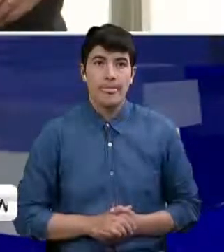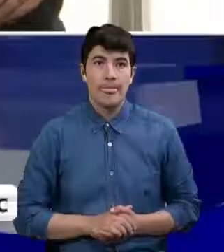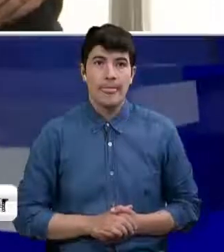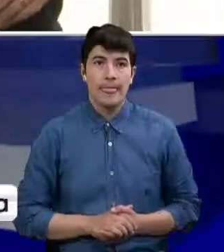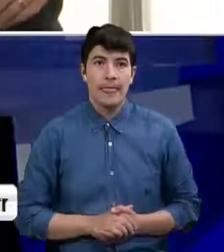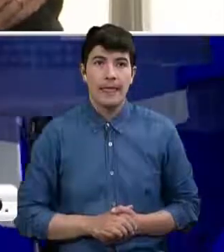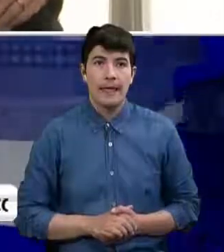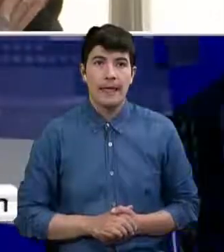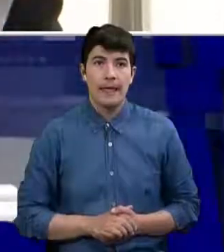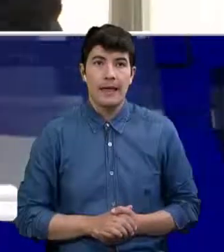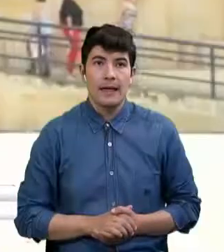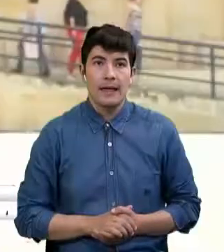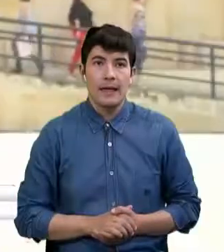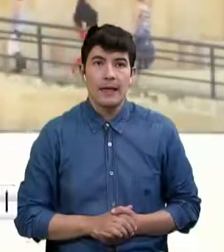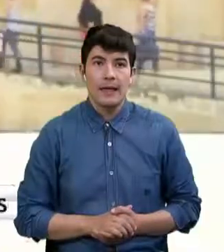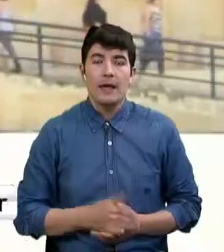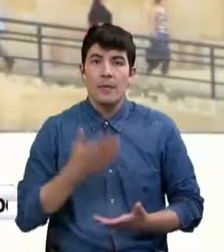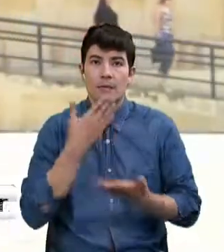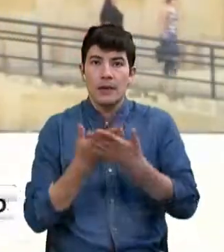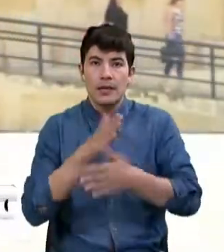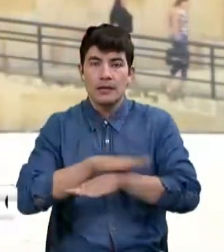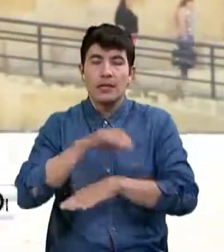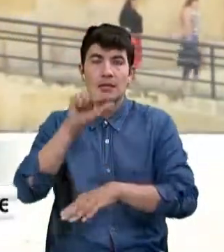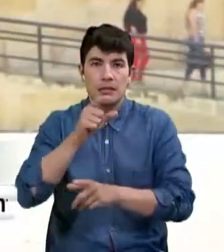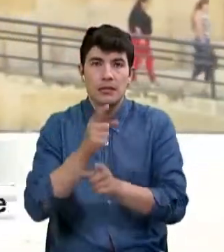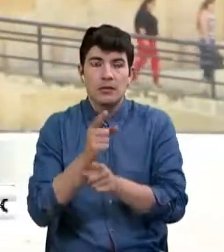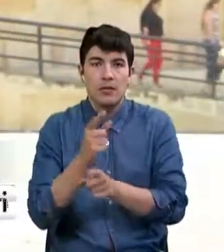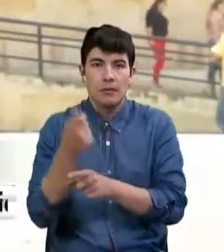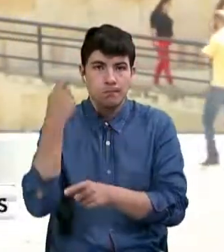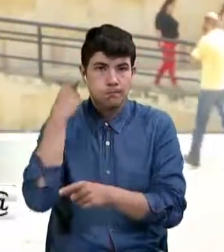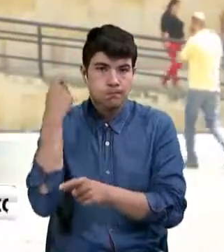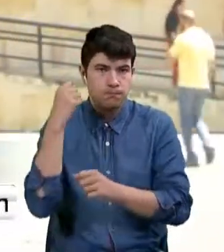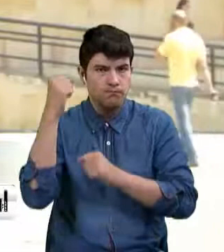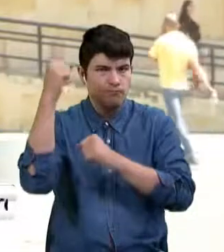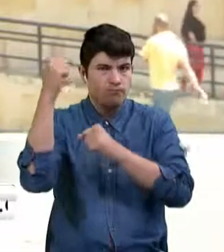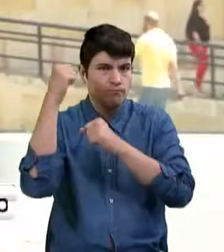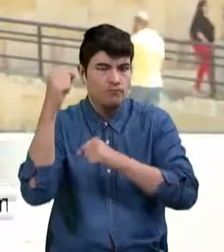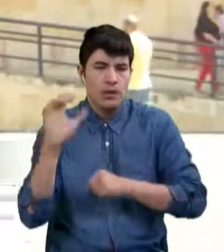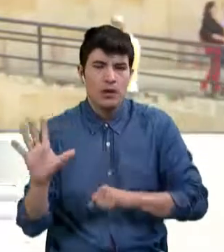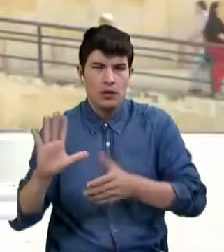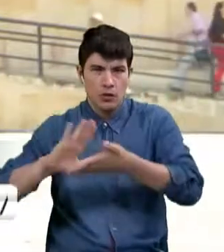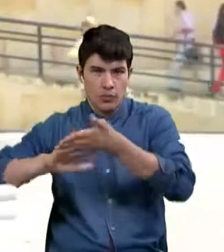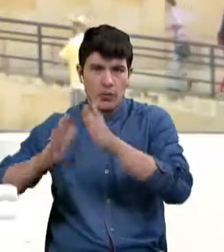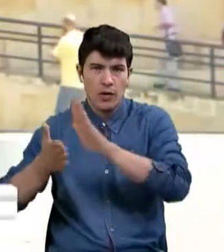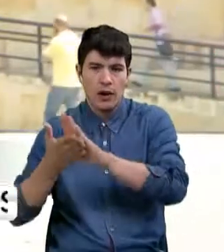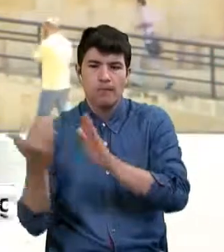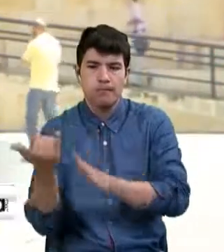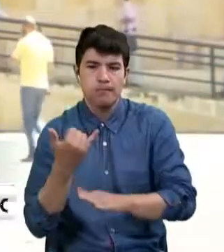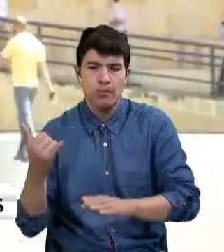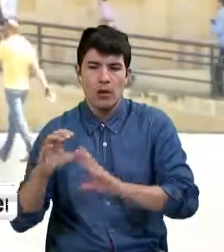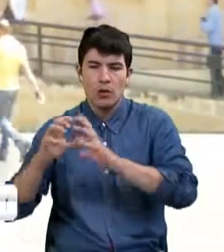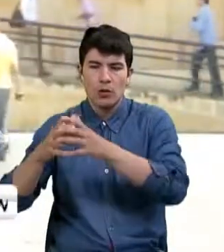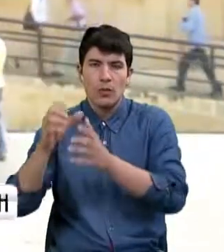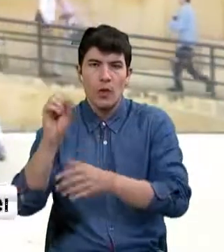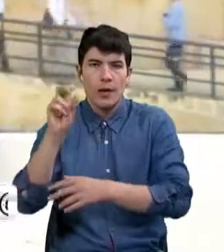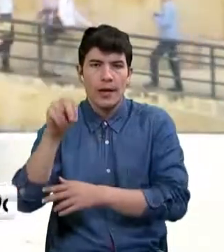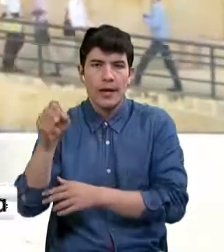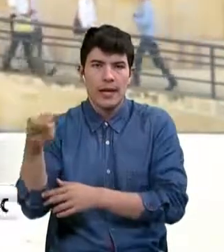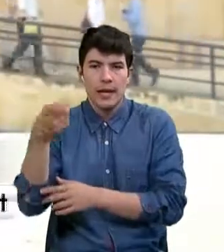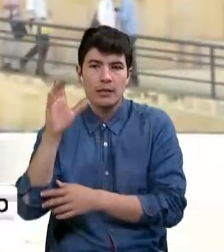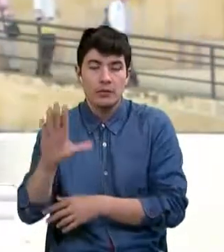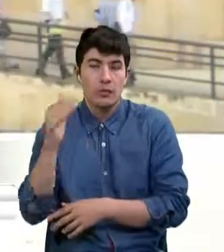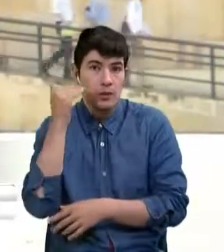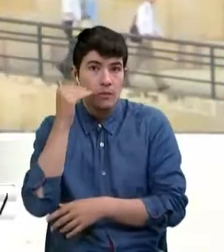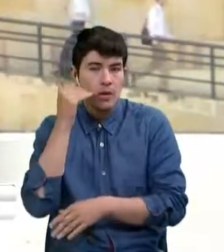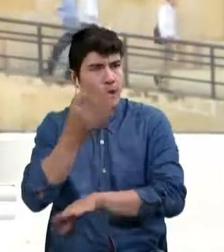hola compañeros buenas tardes en las últimas horas se llevó a cabo una protesta por parte de varias mujeres que integran una ong ellas